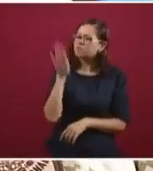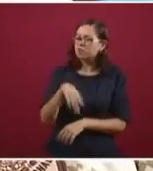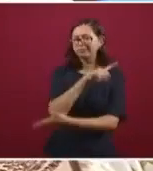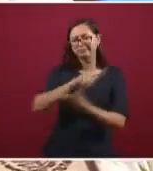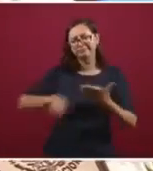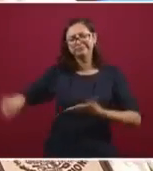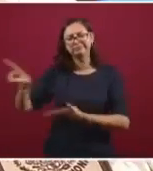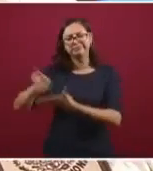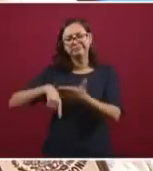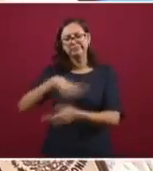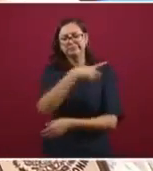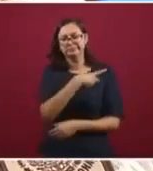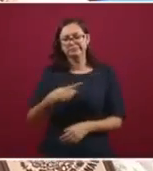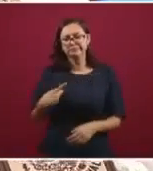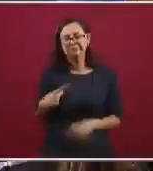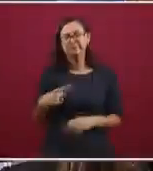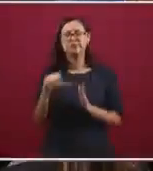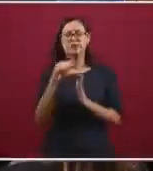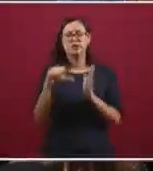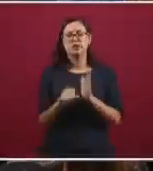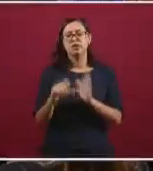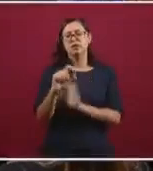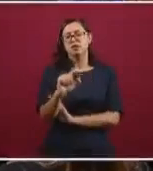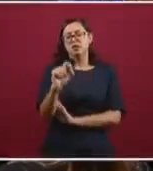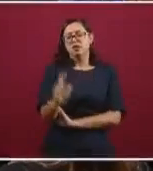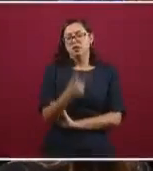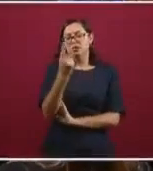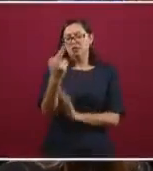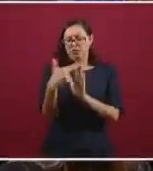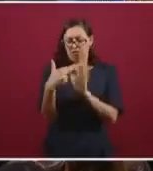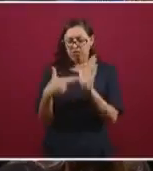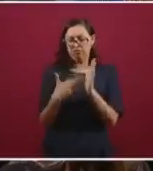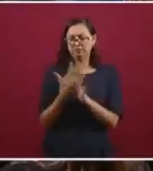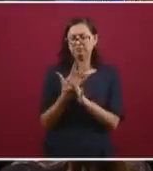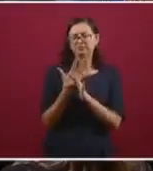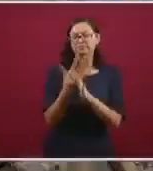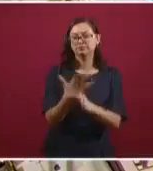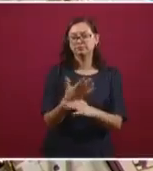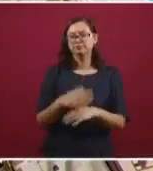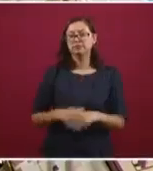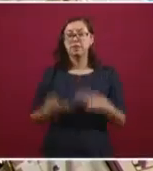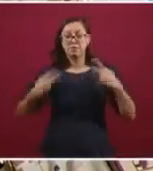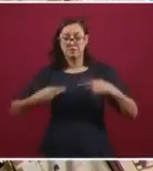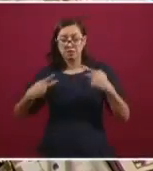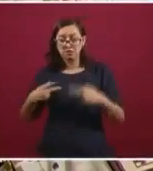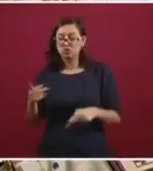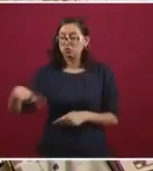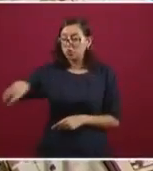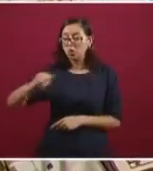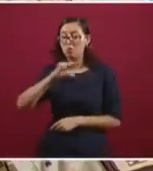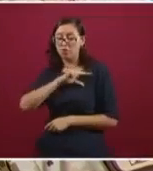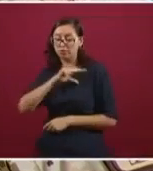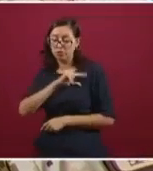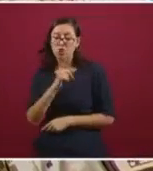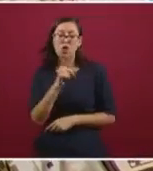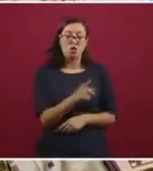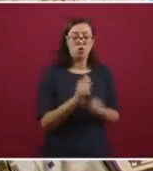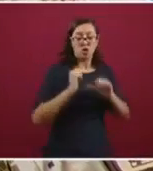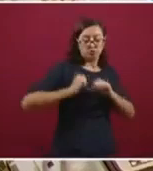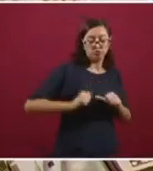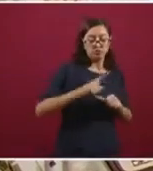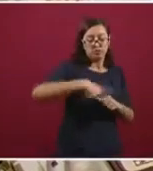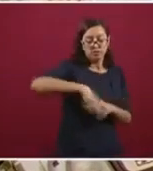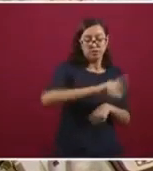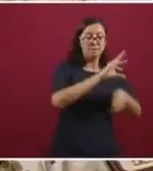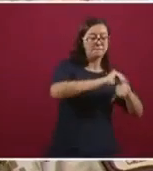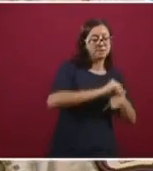Y el artículo 22 del reglamento de la ley establece que las licencias particulares y las oficiales colectivas para portar